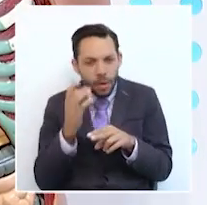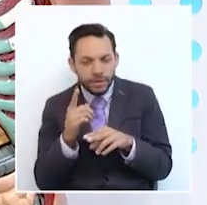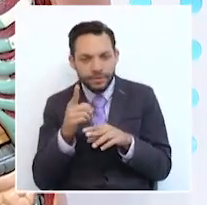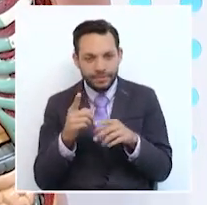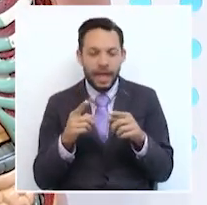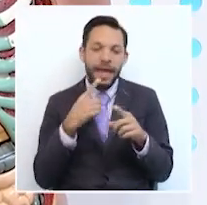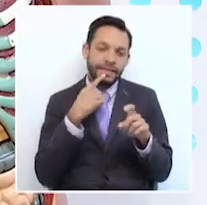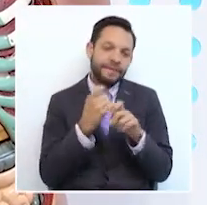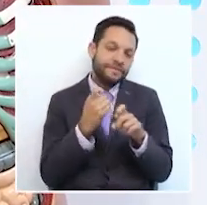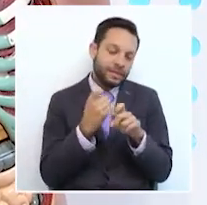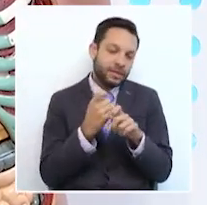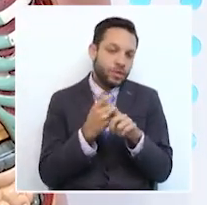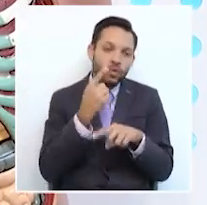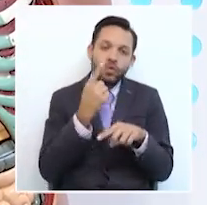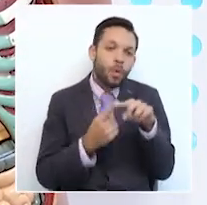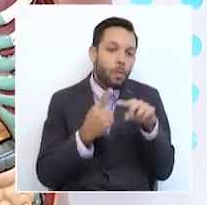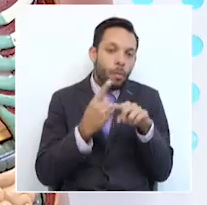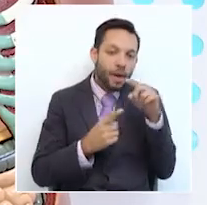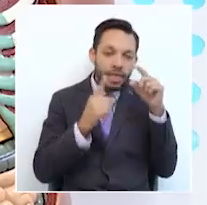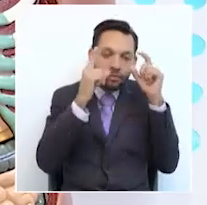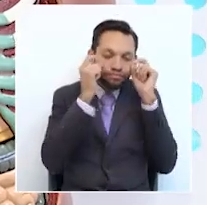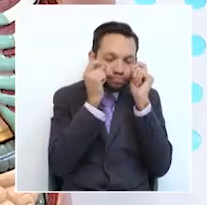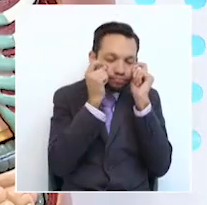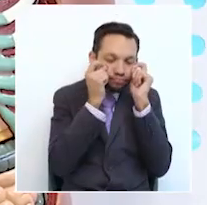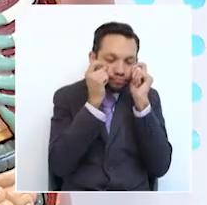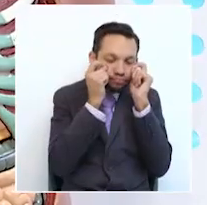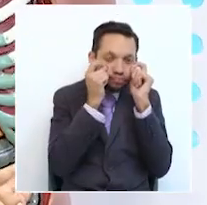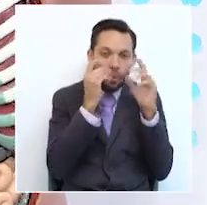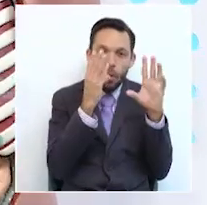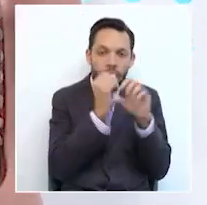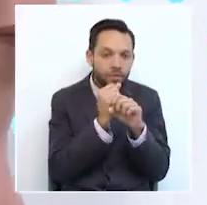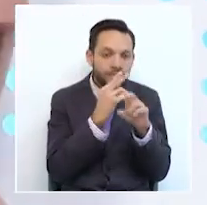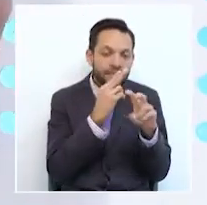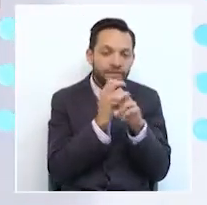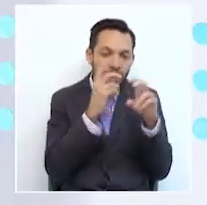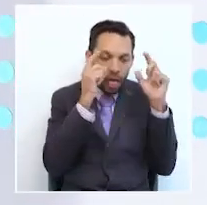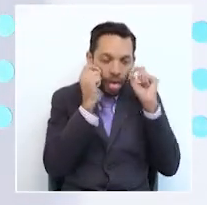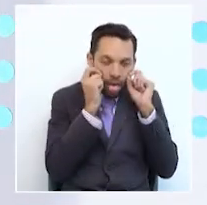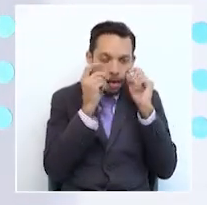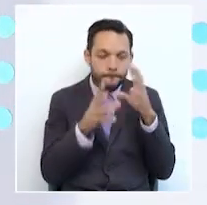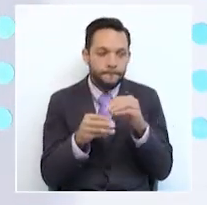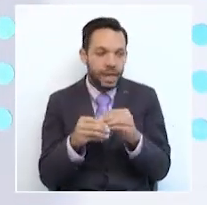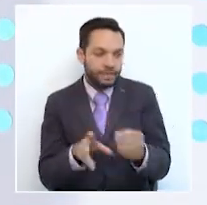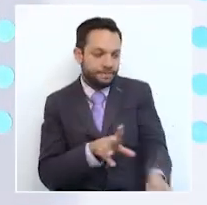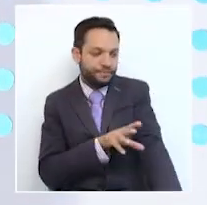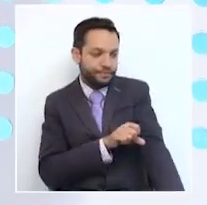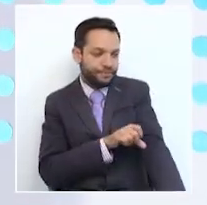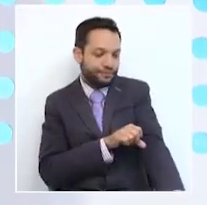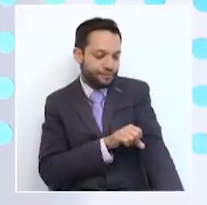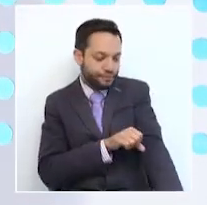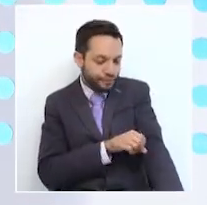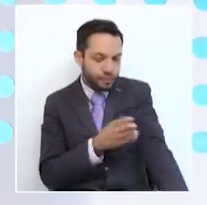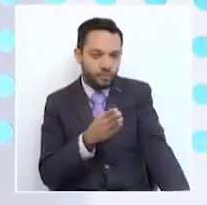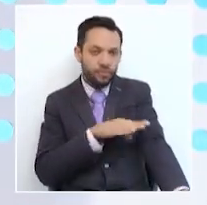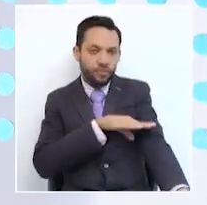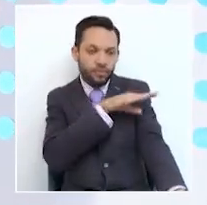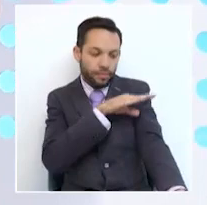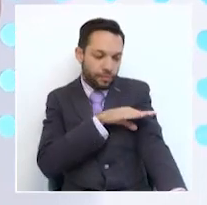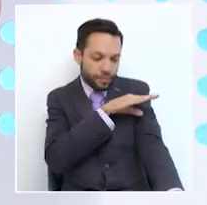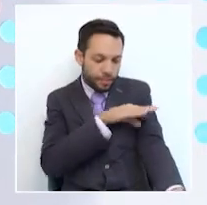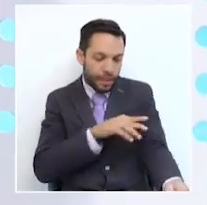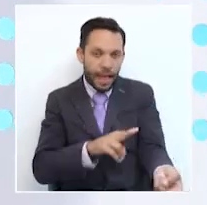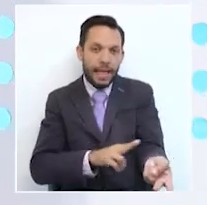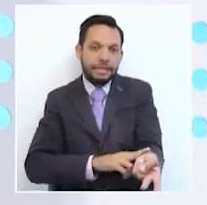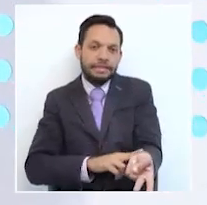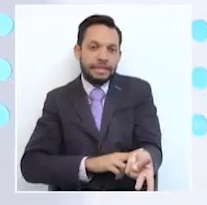insomnio no duerme bien y ella tuvo un grato en sol hipertensa y diabética y tuvo un accidente